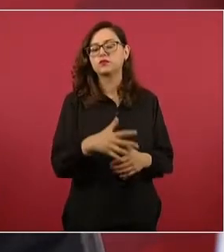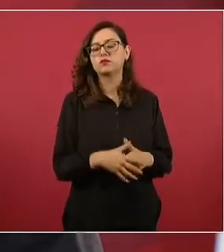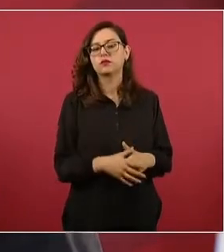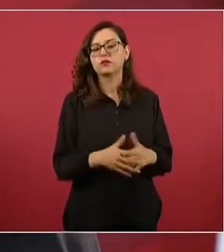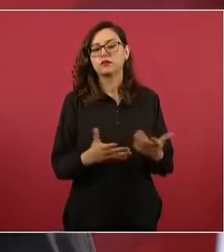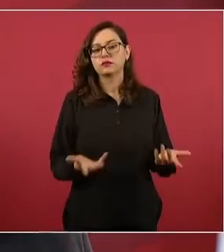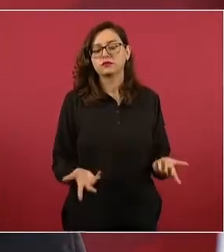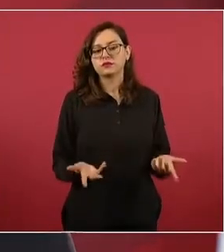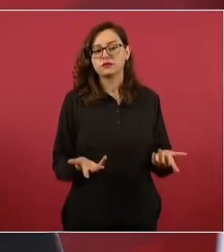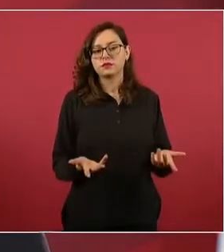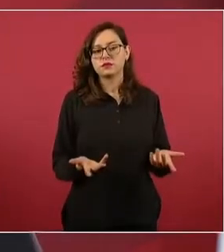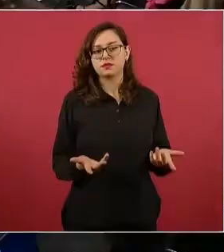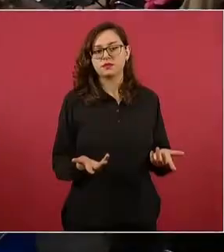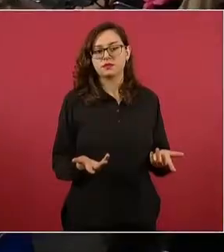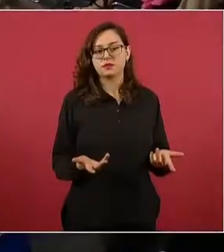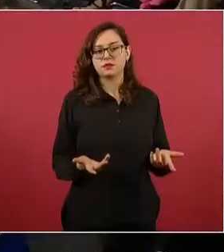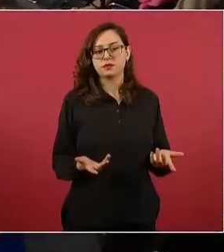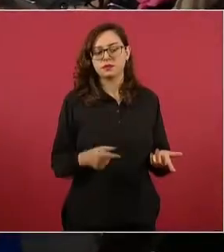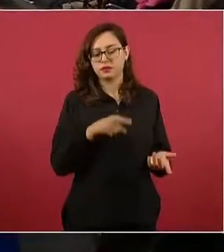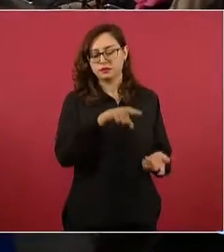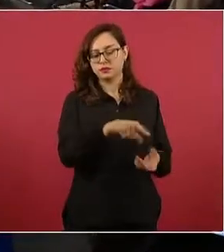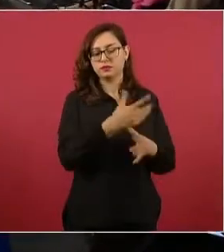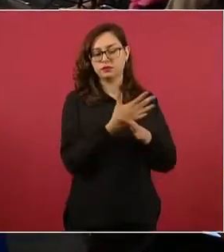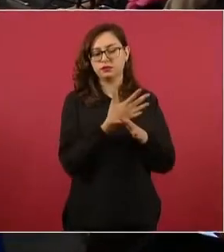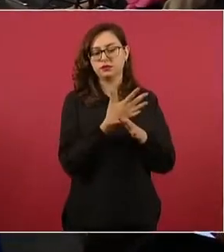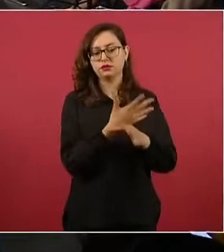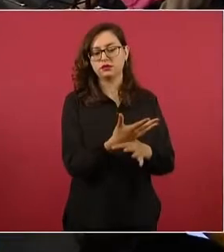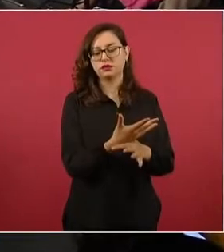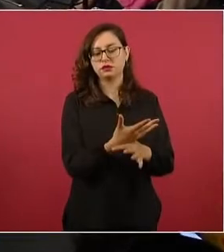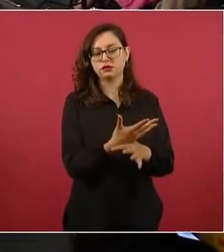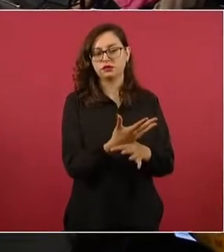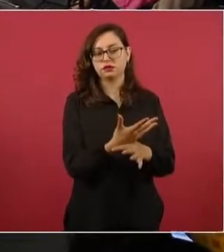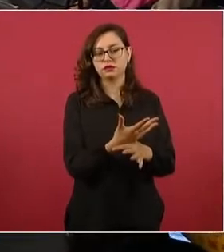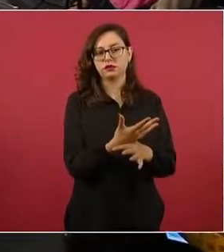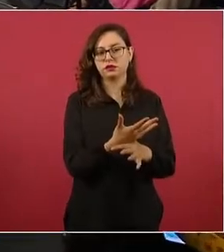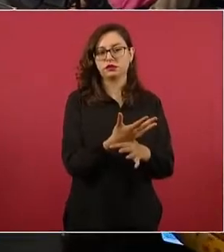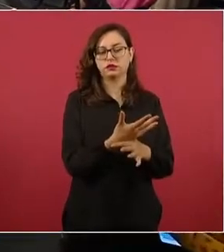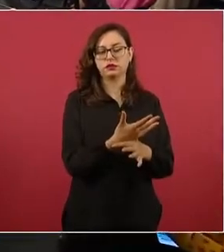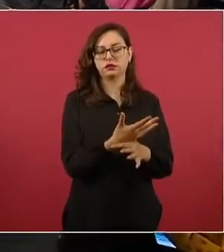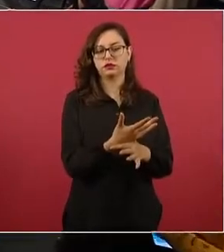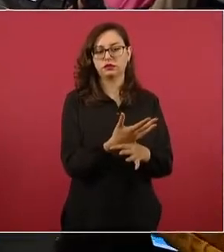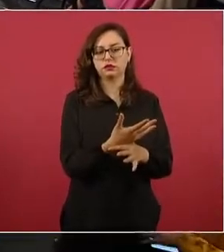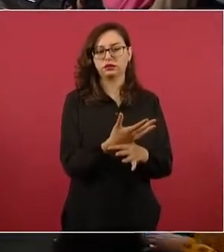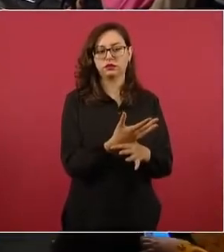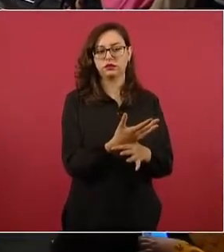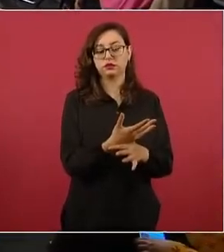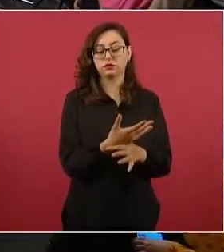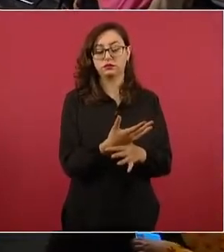Que era otra de las frases que ojalá y se vayan